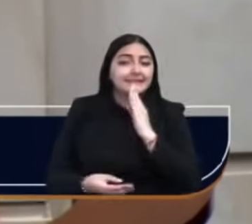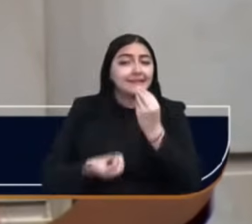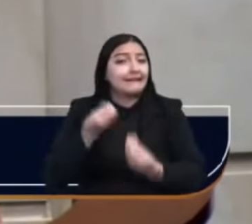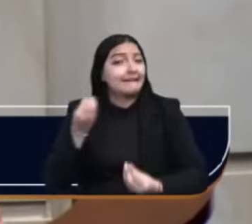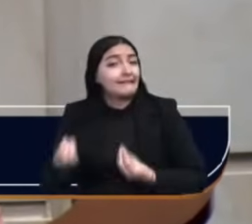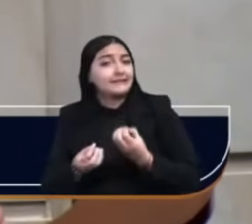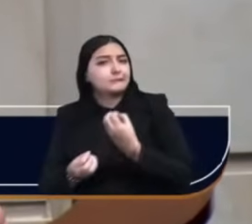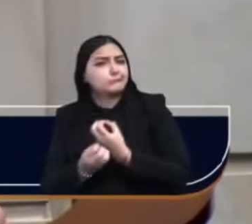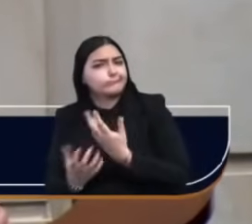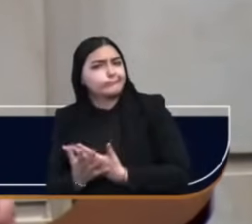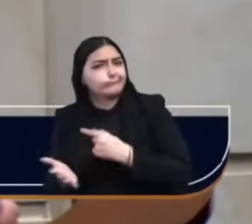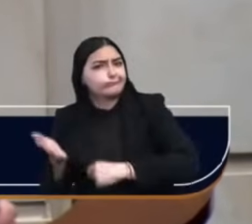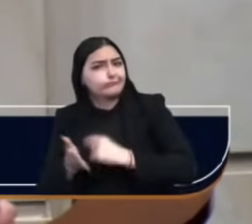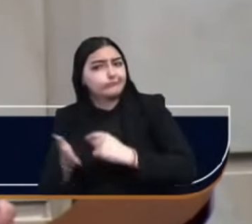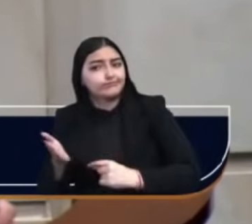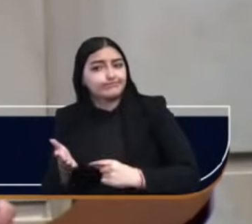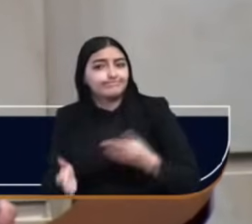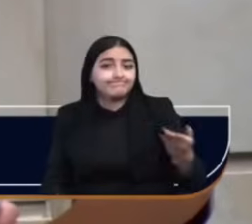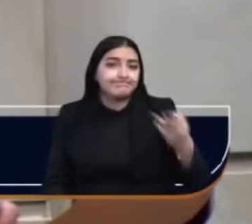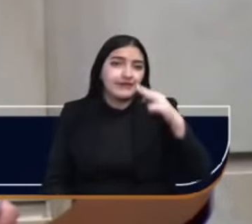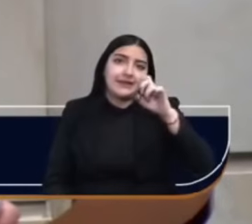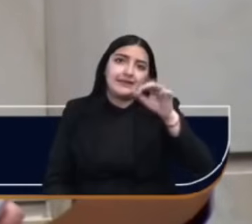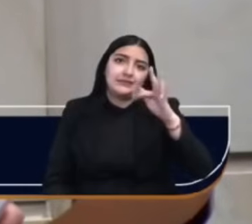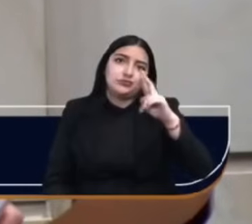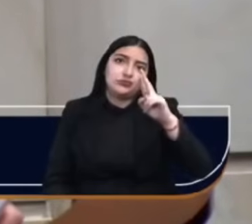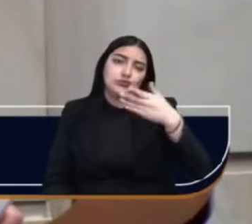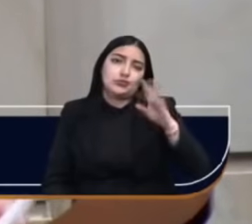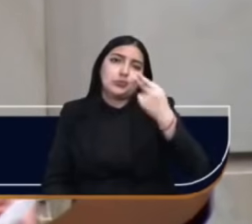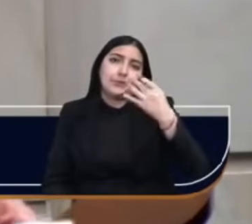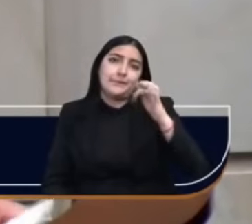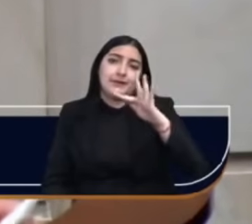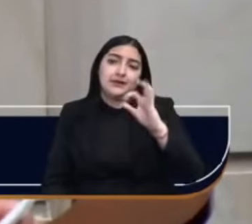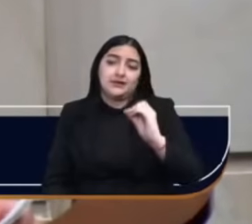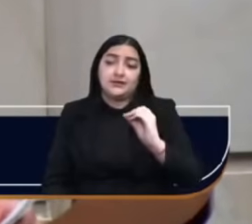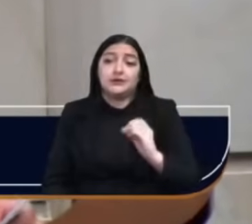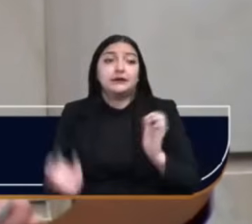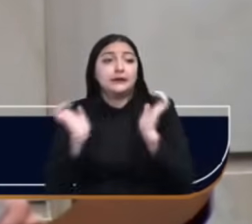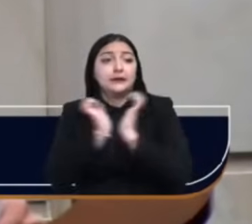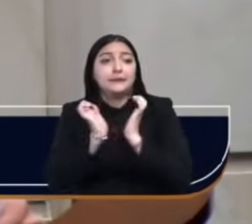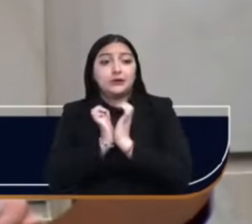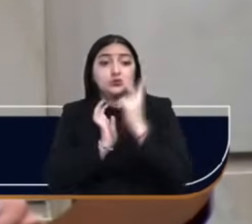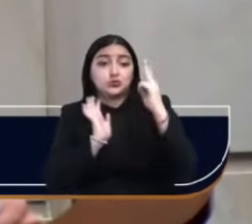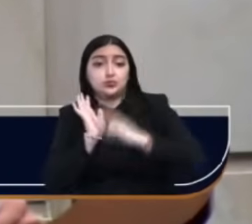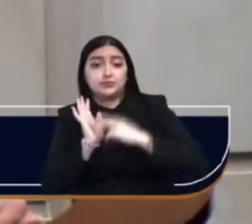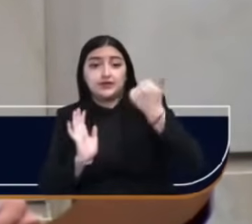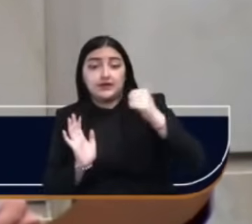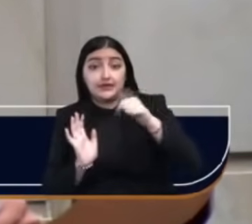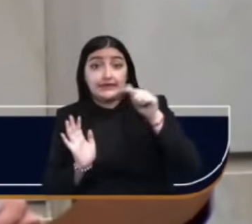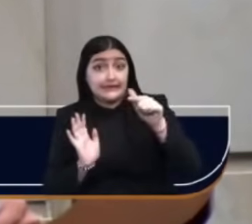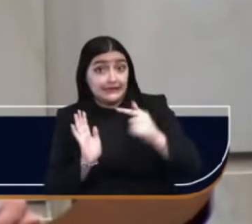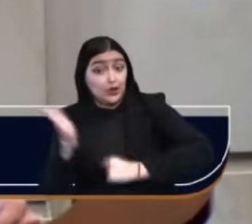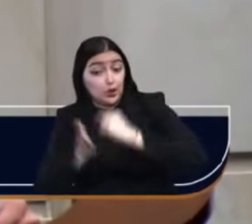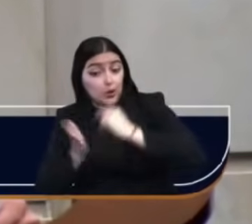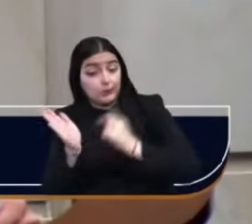de estabilidad jurídica: Néstor Humberto Martínez. En mayo de 2010, ese